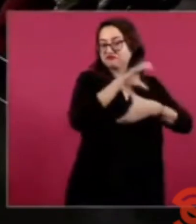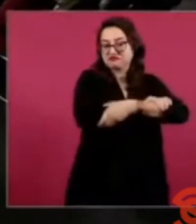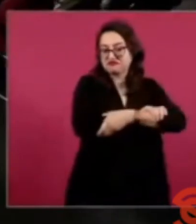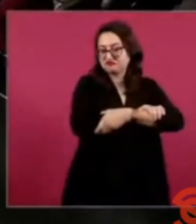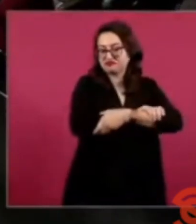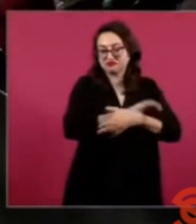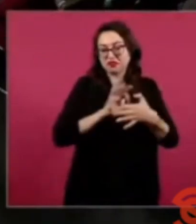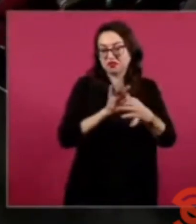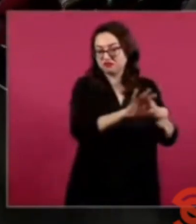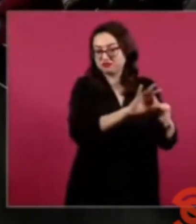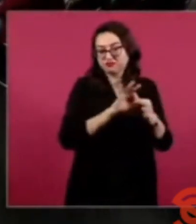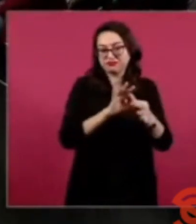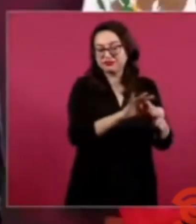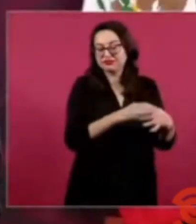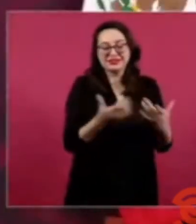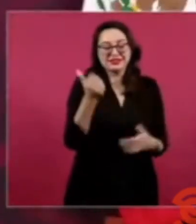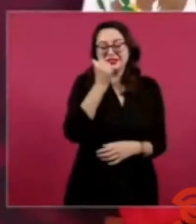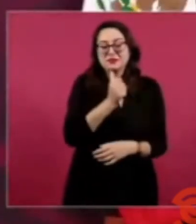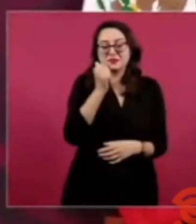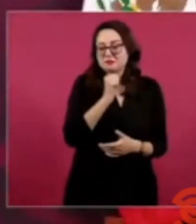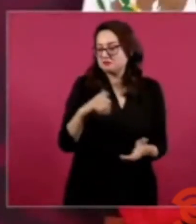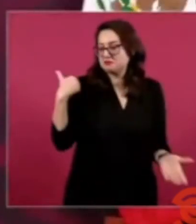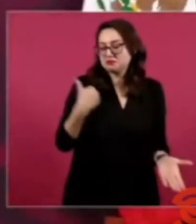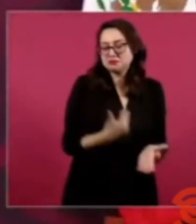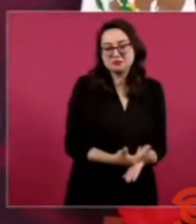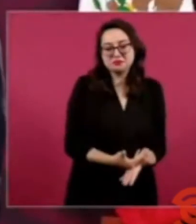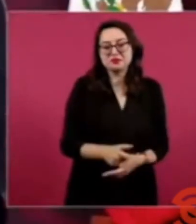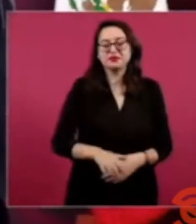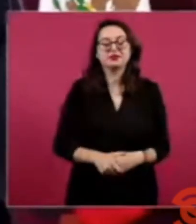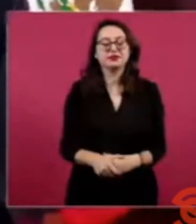estaban haciendo los enjuagues,